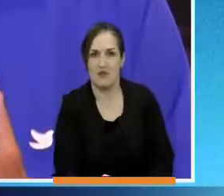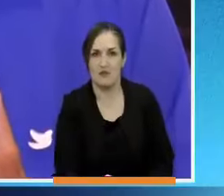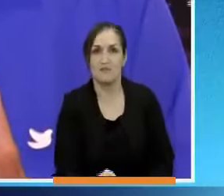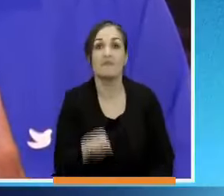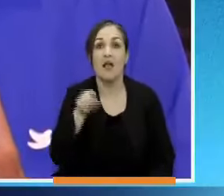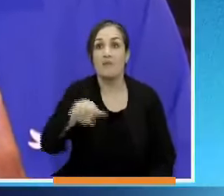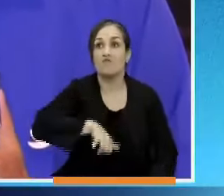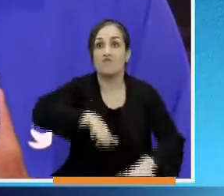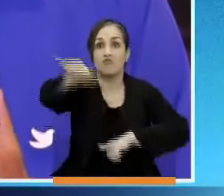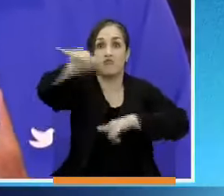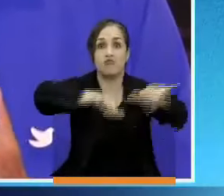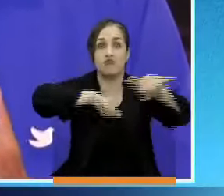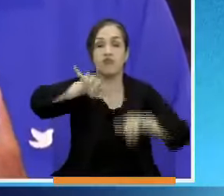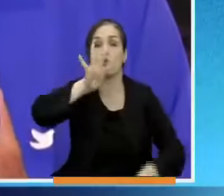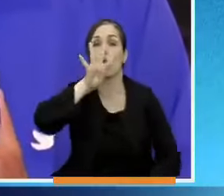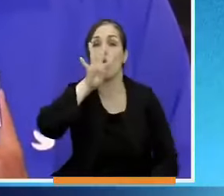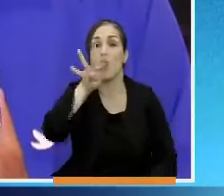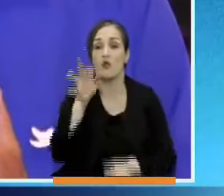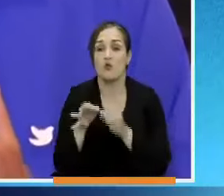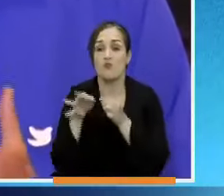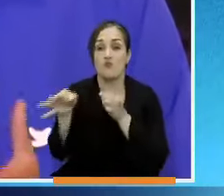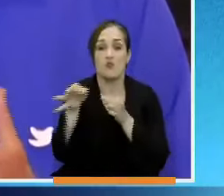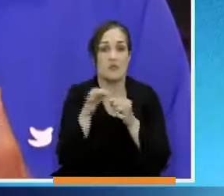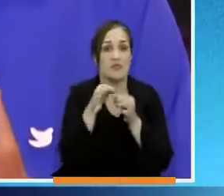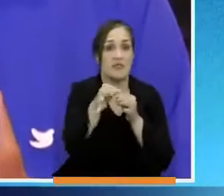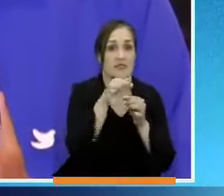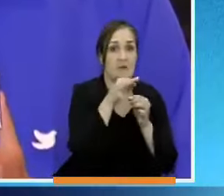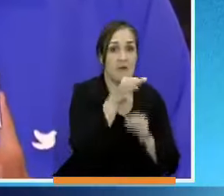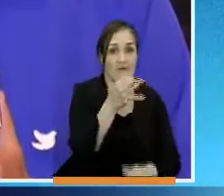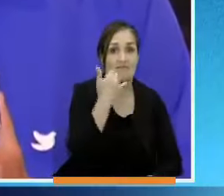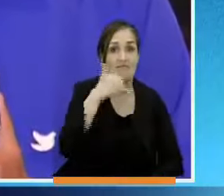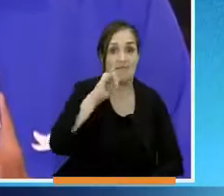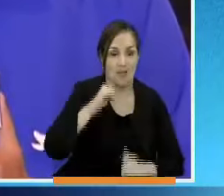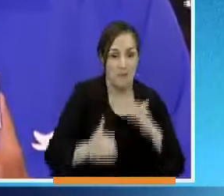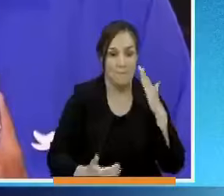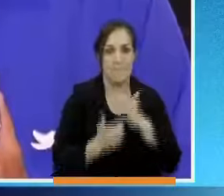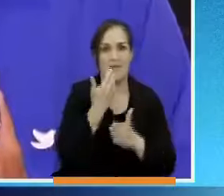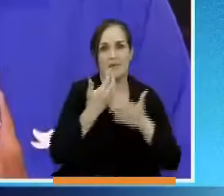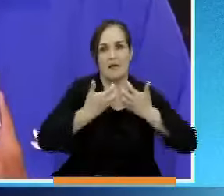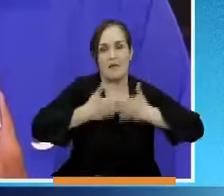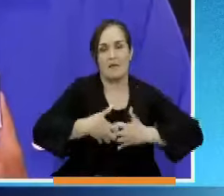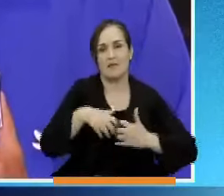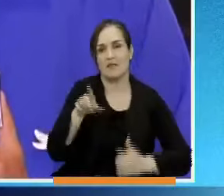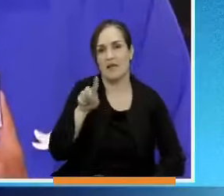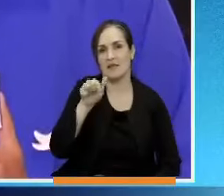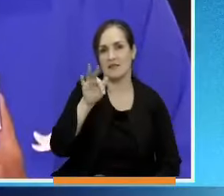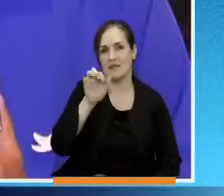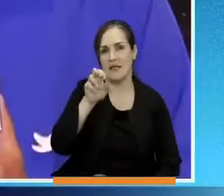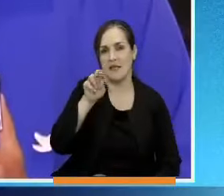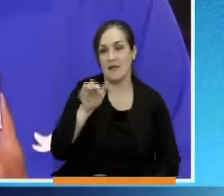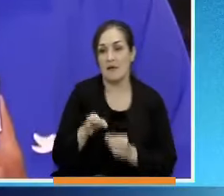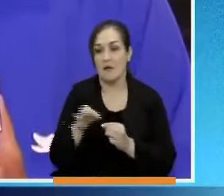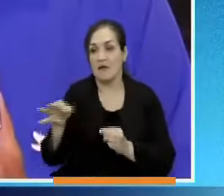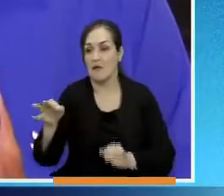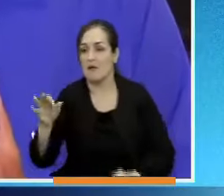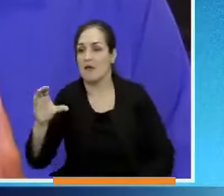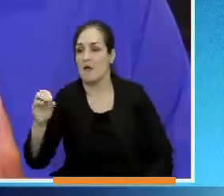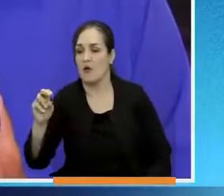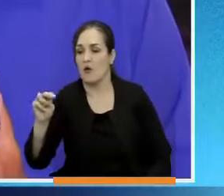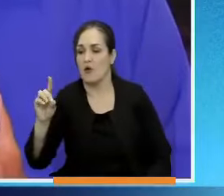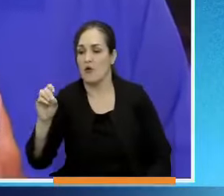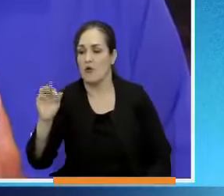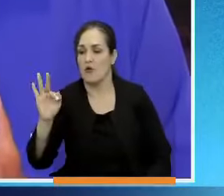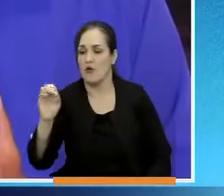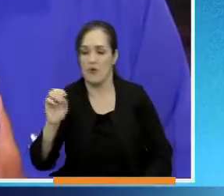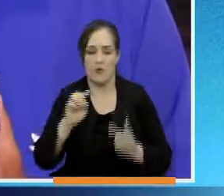aéreas hacia cuatro municipios de esa región por parte de la estatal Satena. Nos referimos a los municipios de Condoto, Nuquí,